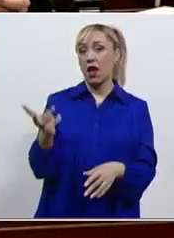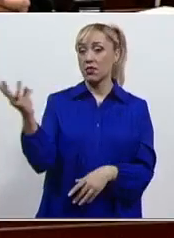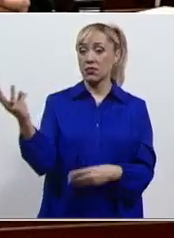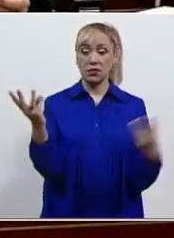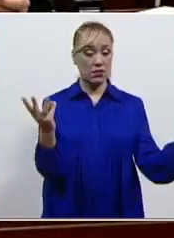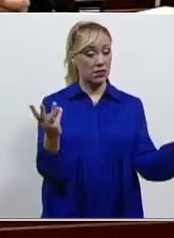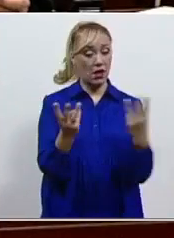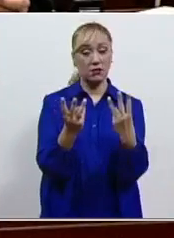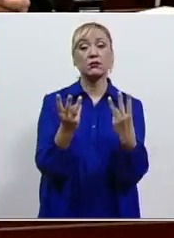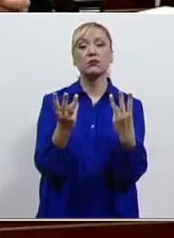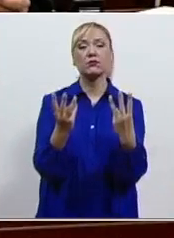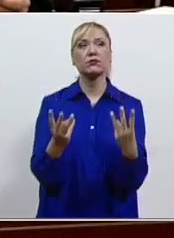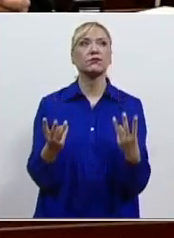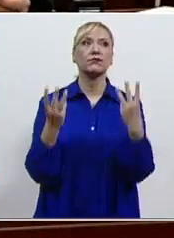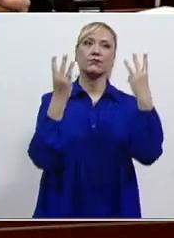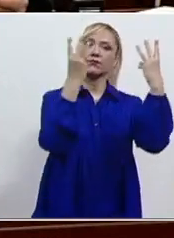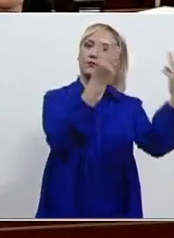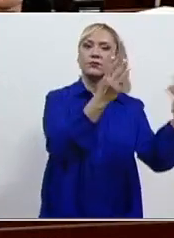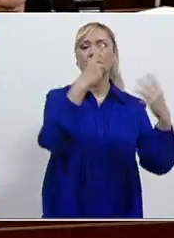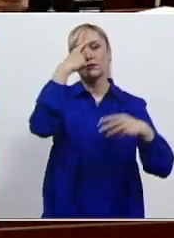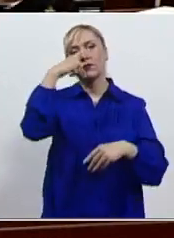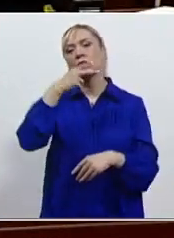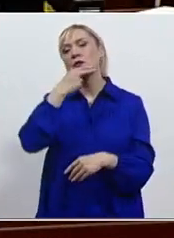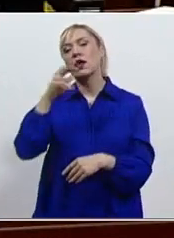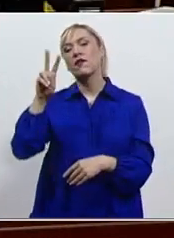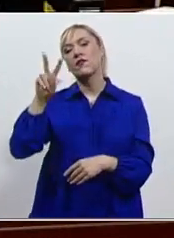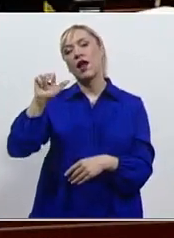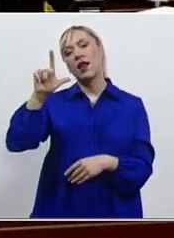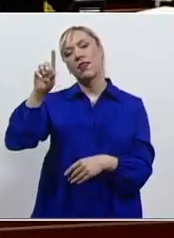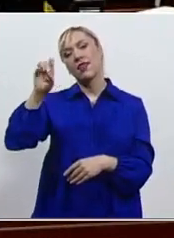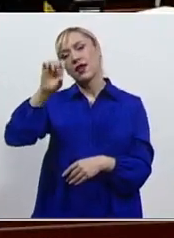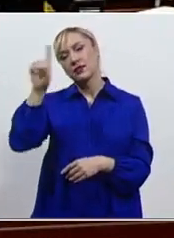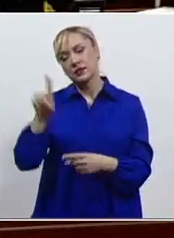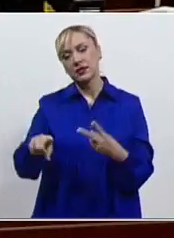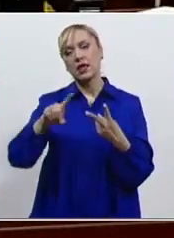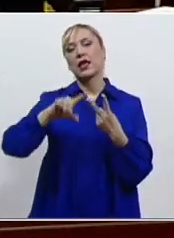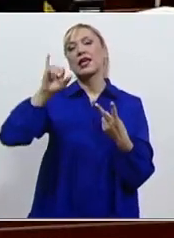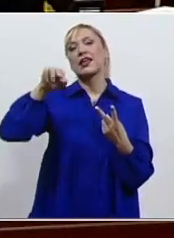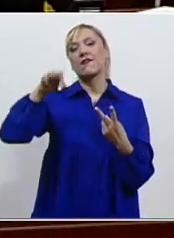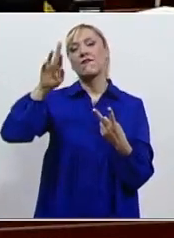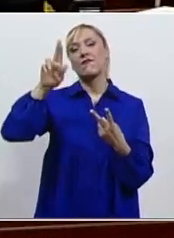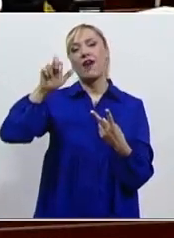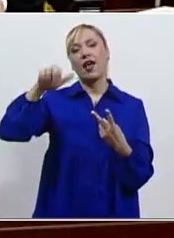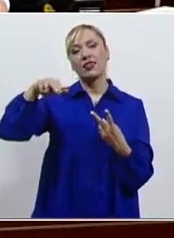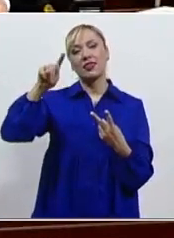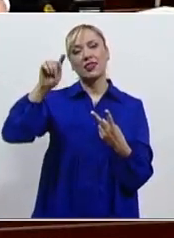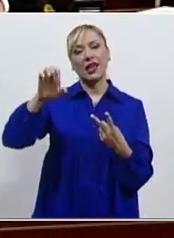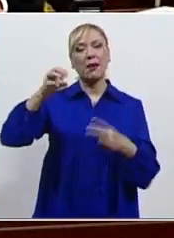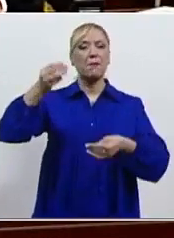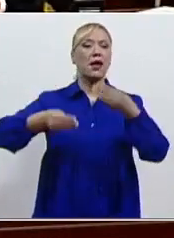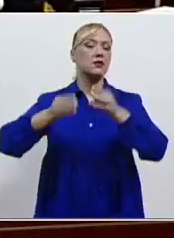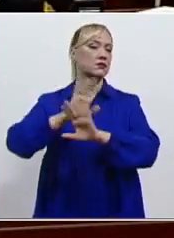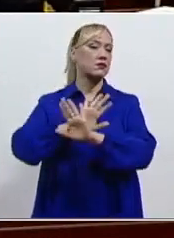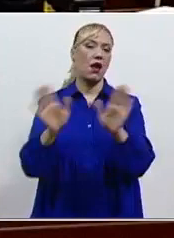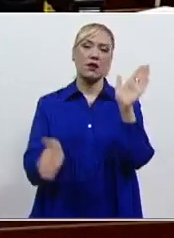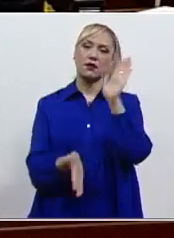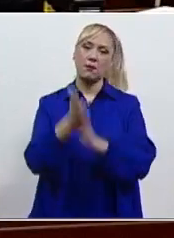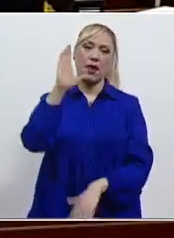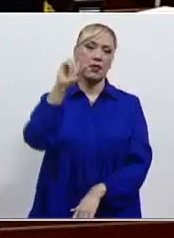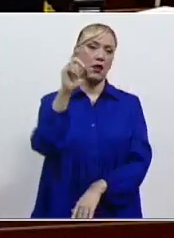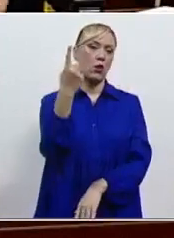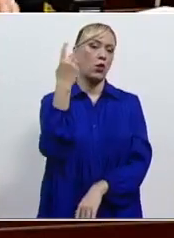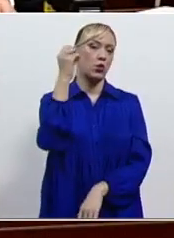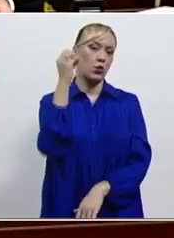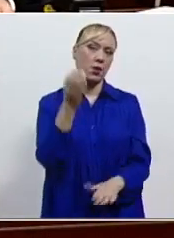los magistrados José Luis Vargas Valdés e Indalfer Infante González, quienes concluyen su encargo el 31 de octubre